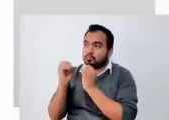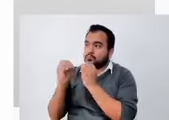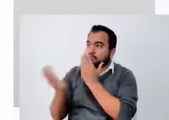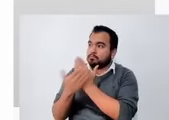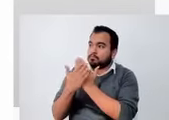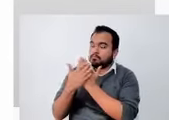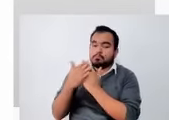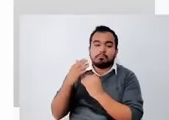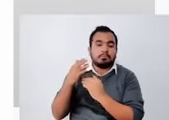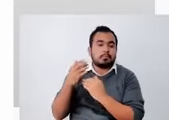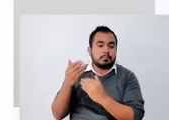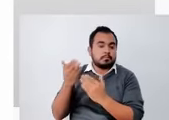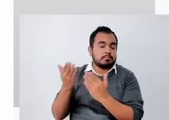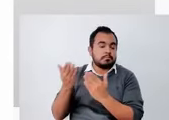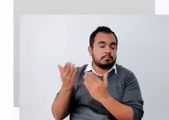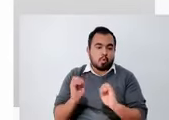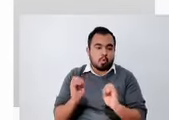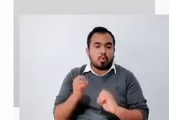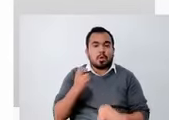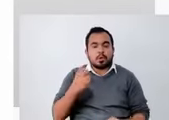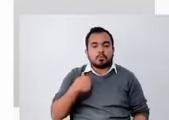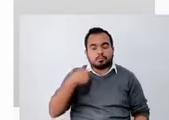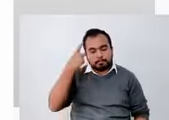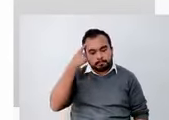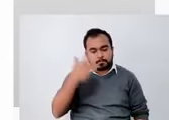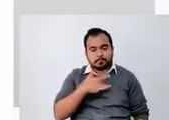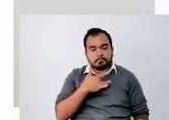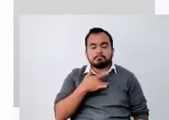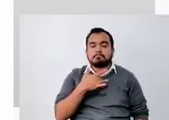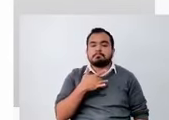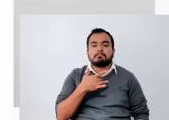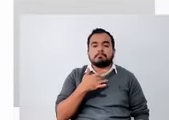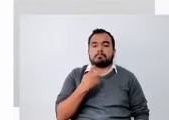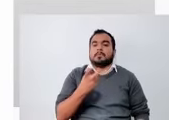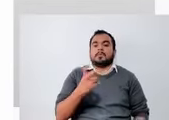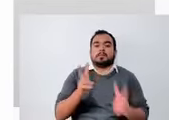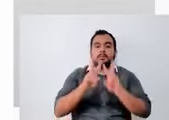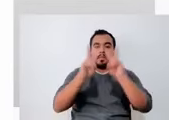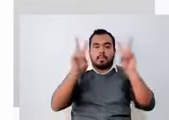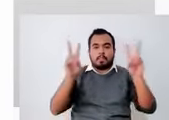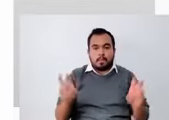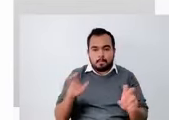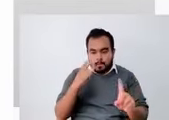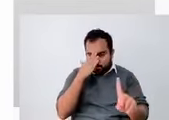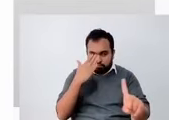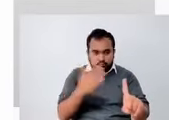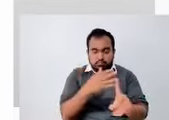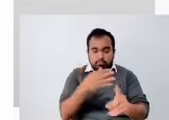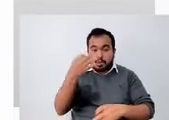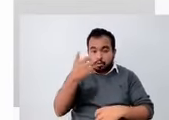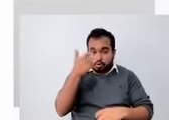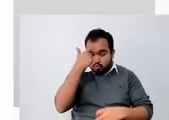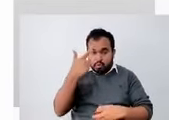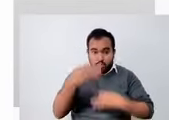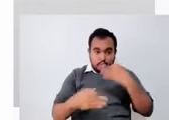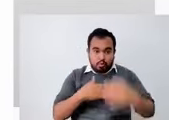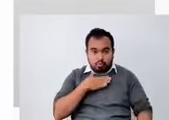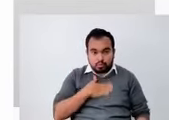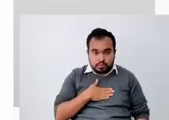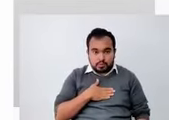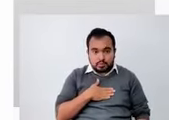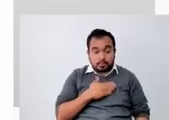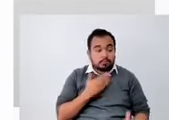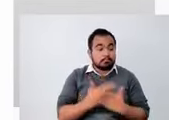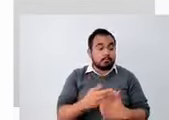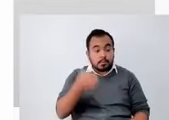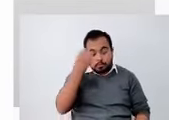disgusta esa vaguedad de las teorías de la justicia, nos vinculamos con un criterio empírico, pero no lo cumplimos. Por lo tanto,